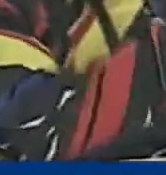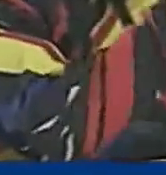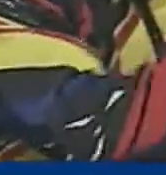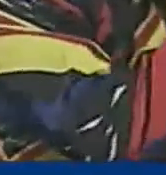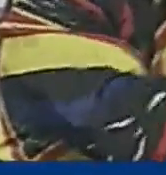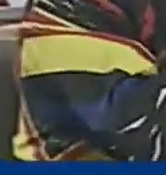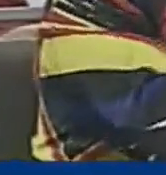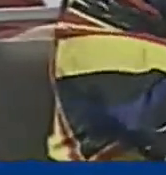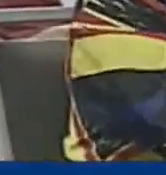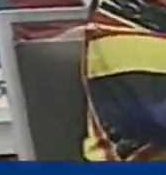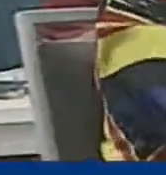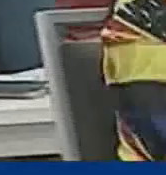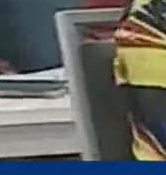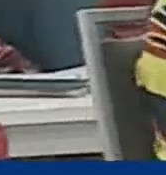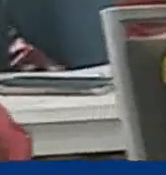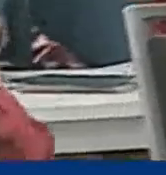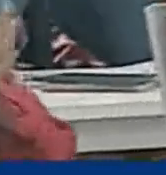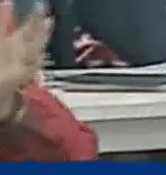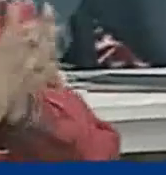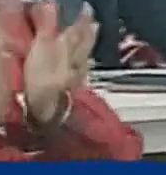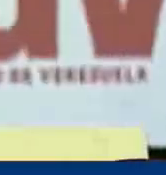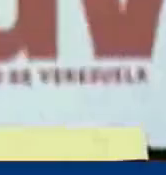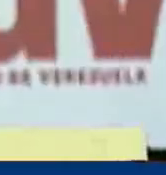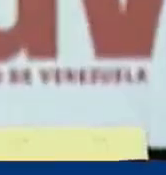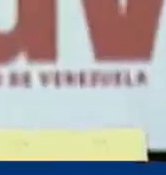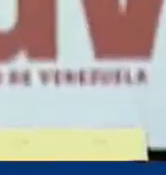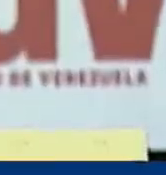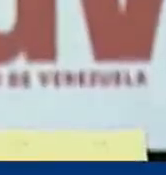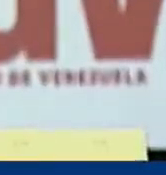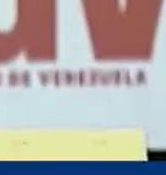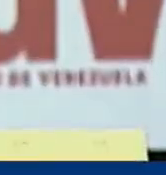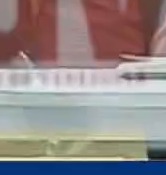vota es el pueblo soberano.